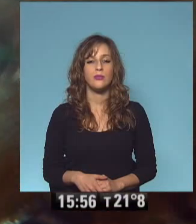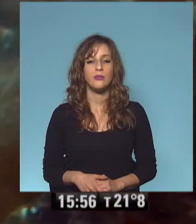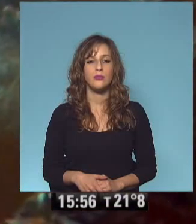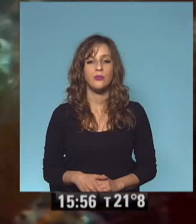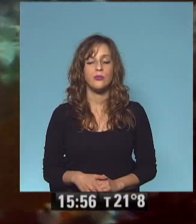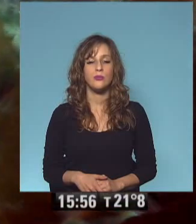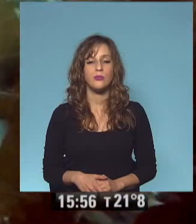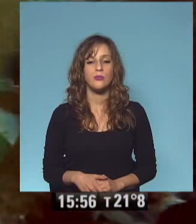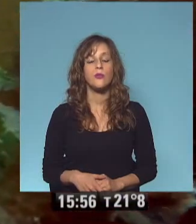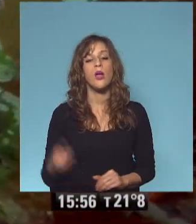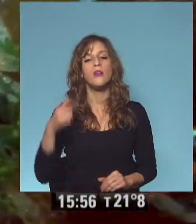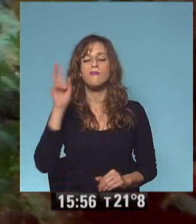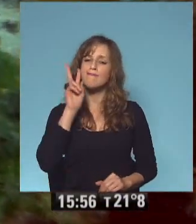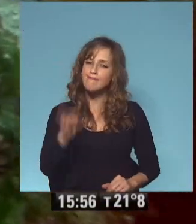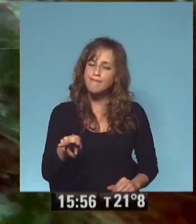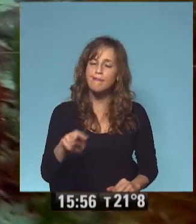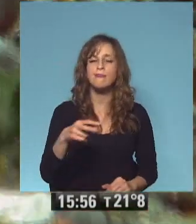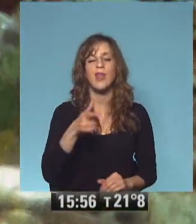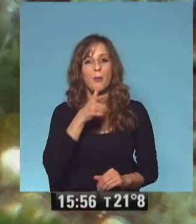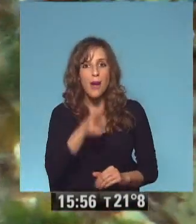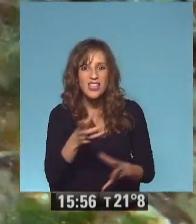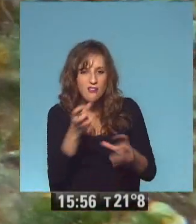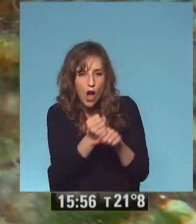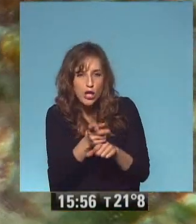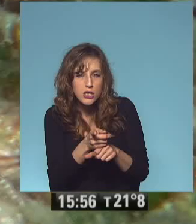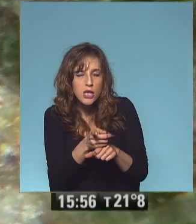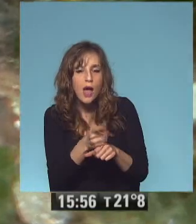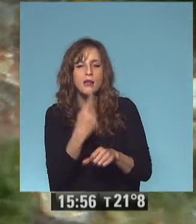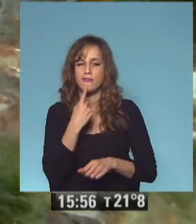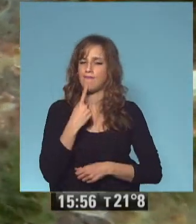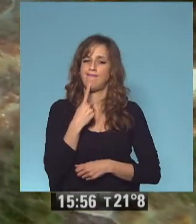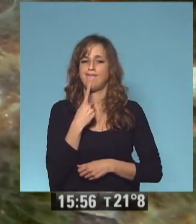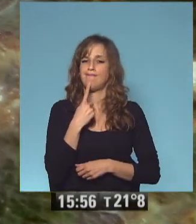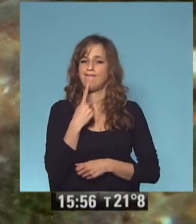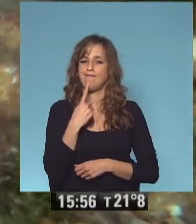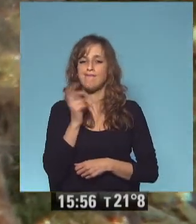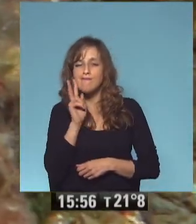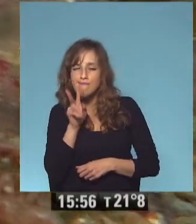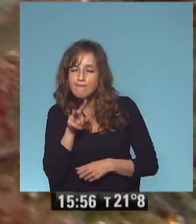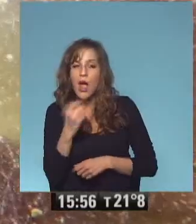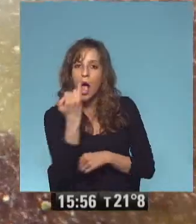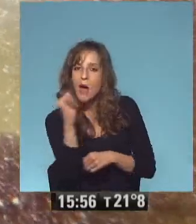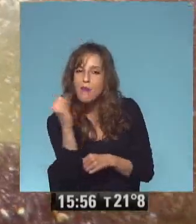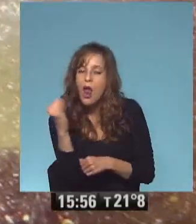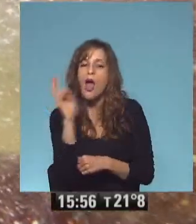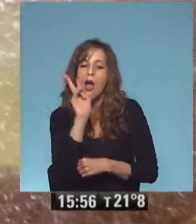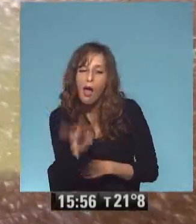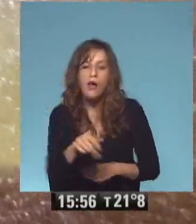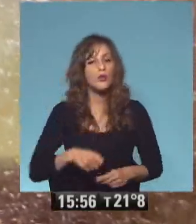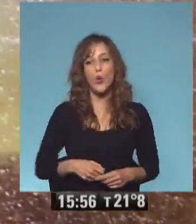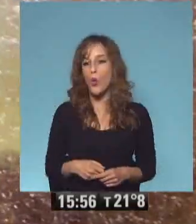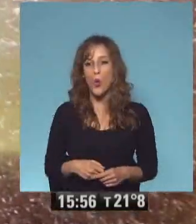En un primer momento Pensé que era una bolsa Después dudé Me acerqué un poco más con la cámara Y vi que no